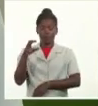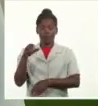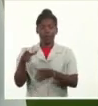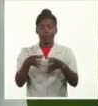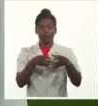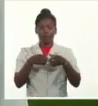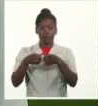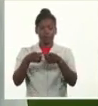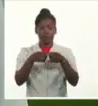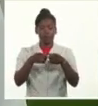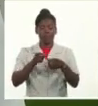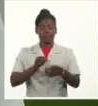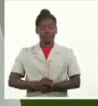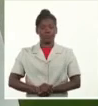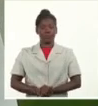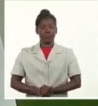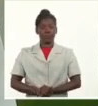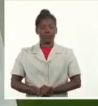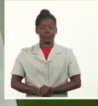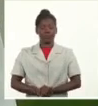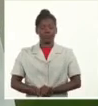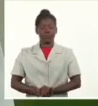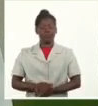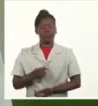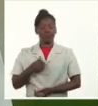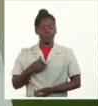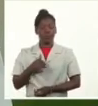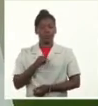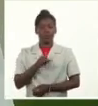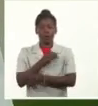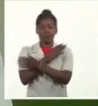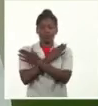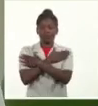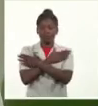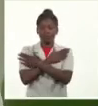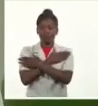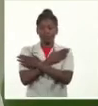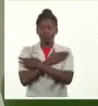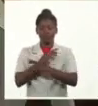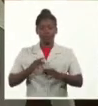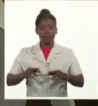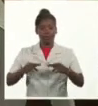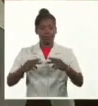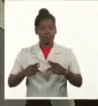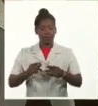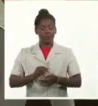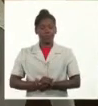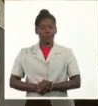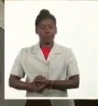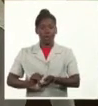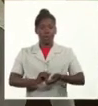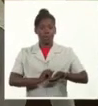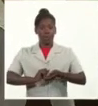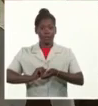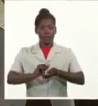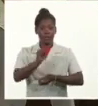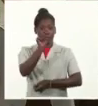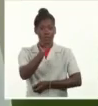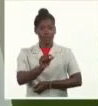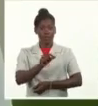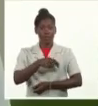colombiana. Me complace saludar y agradecer nuevamente la visita del señor Garante de Noruega,